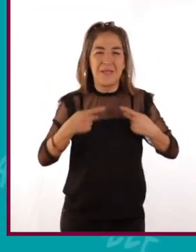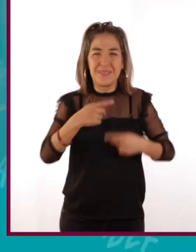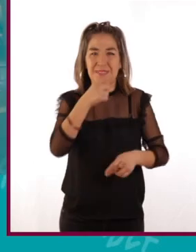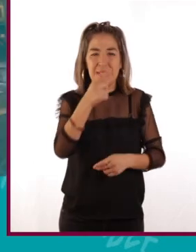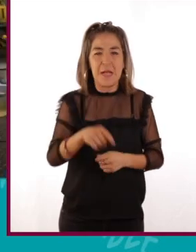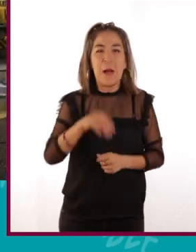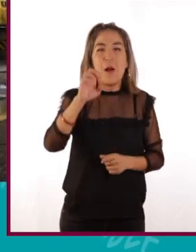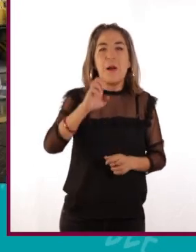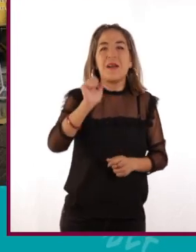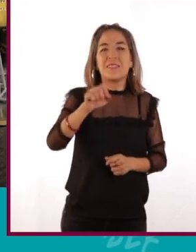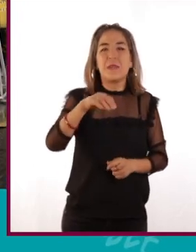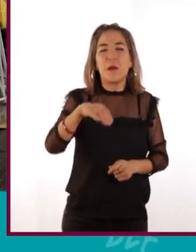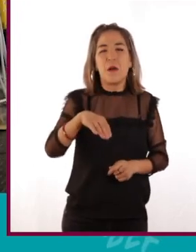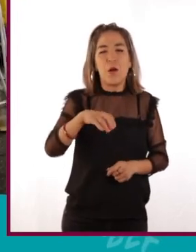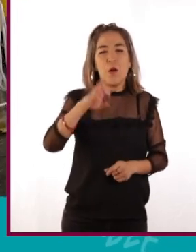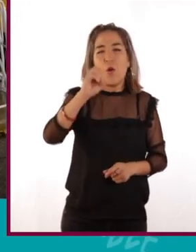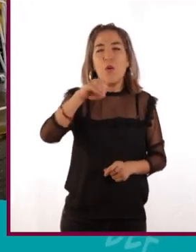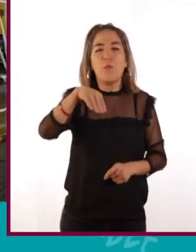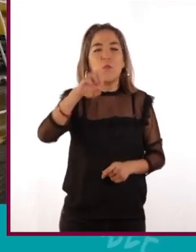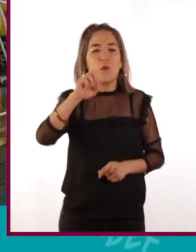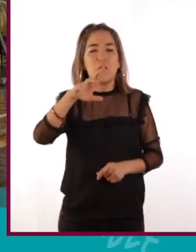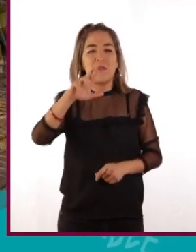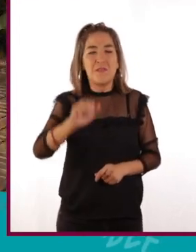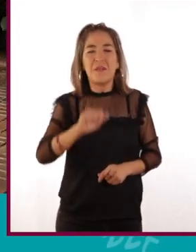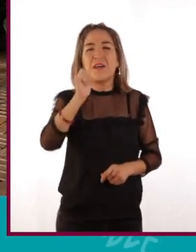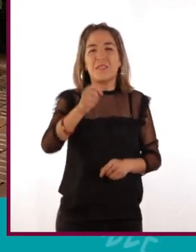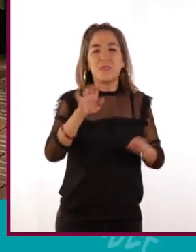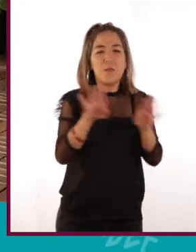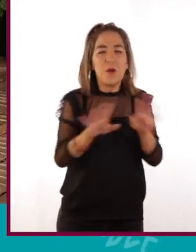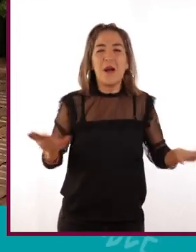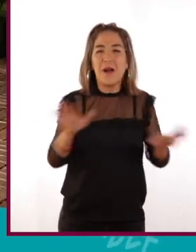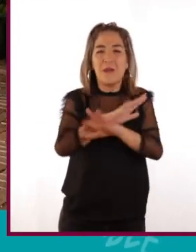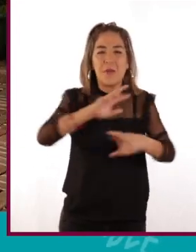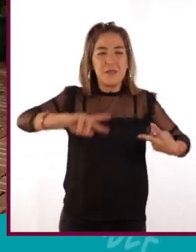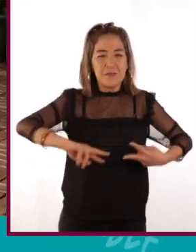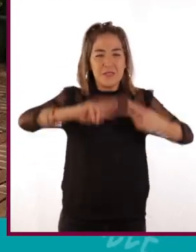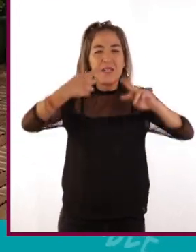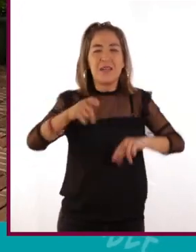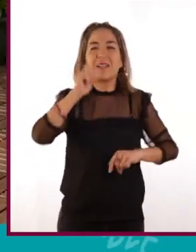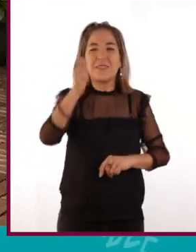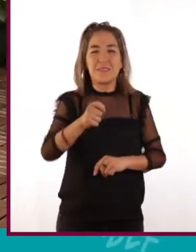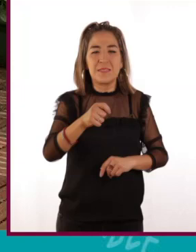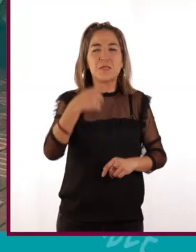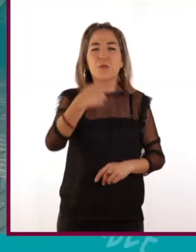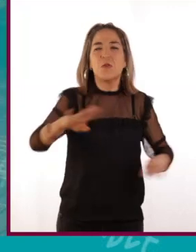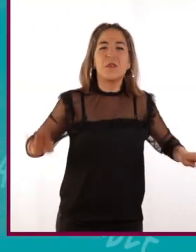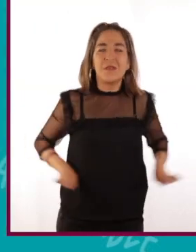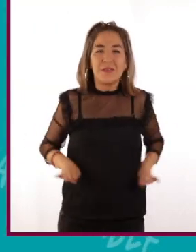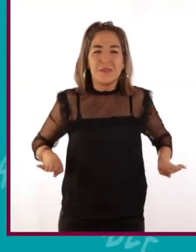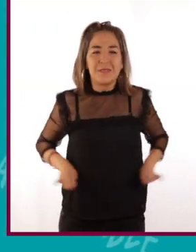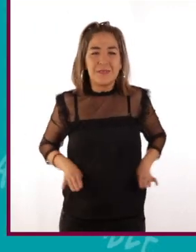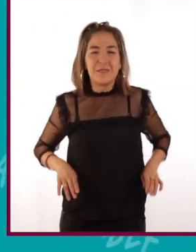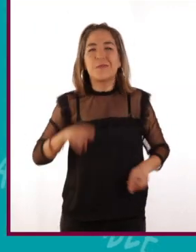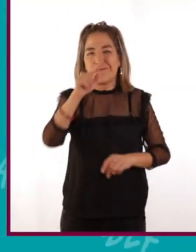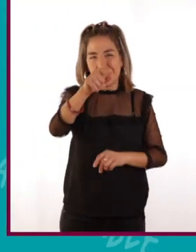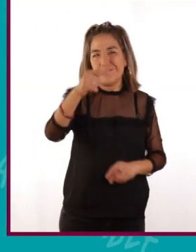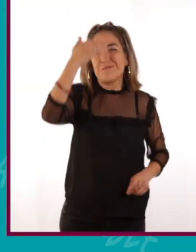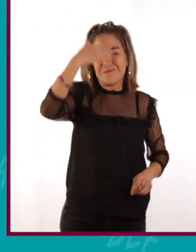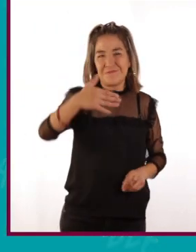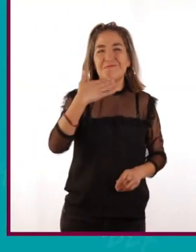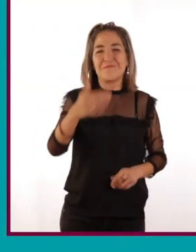matemáticos, homeomorfas a ella. Y si la cúpula geodésica es convexa, su característica de Euler es,